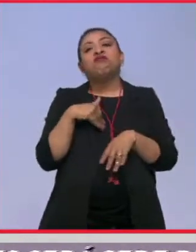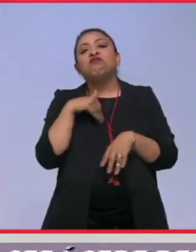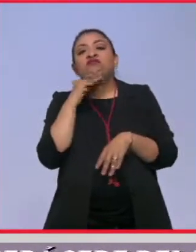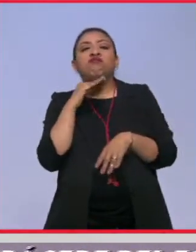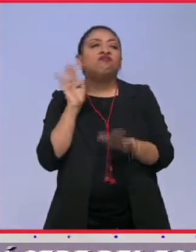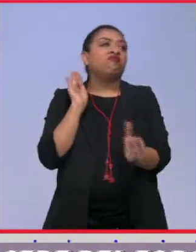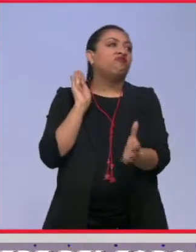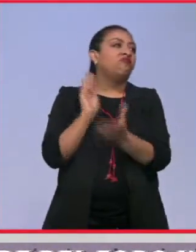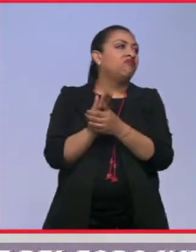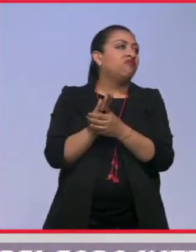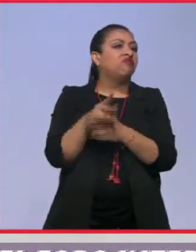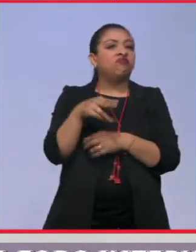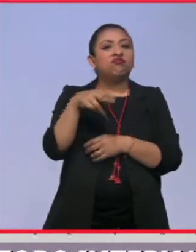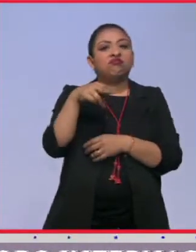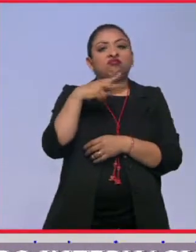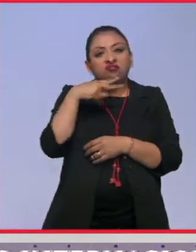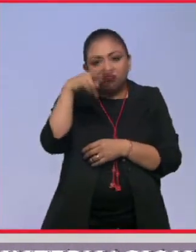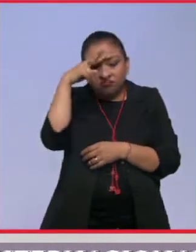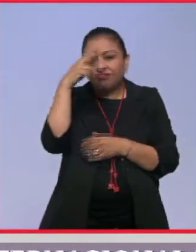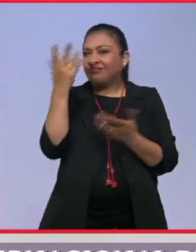la ignorancia,